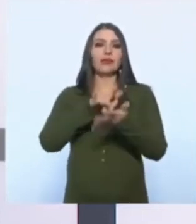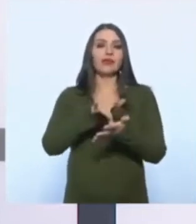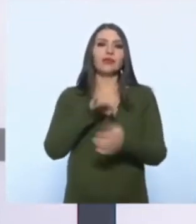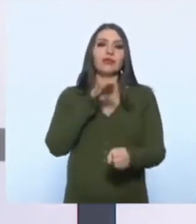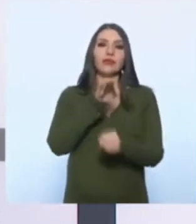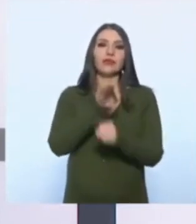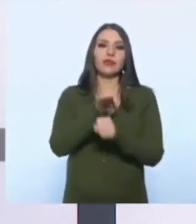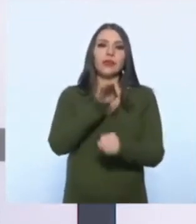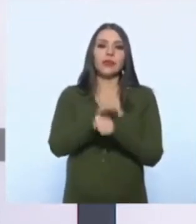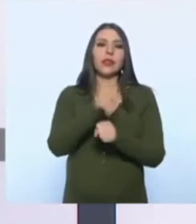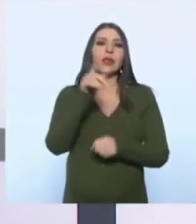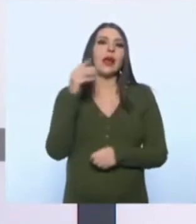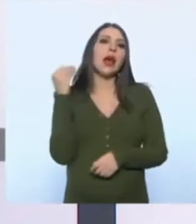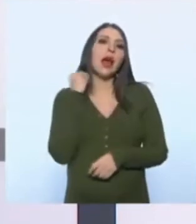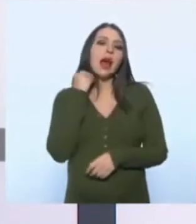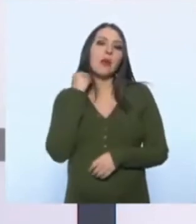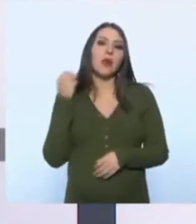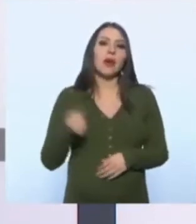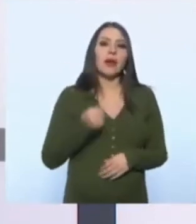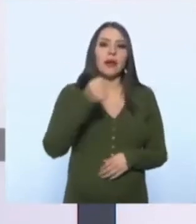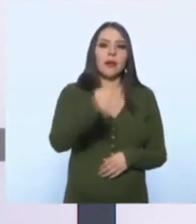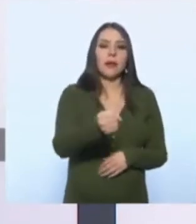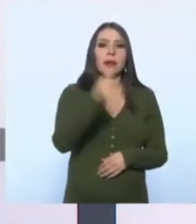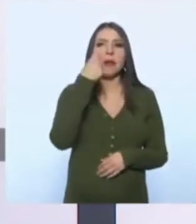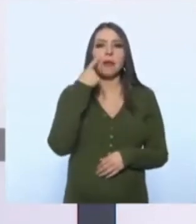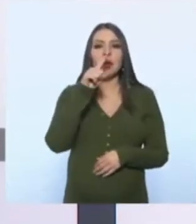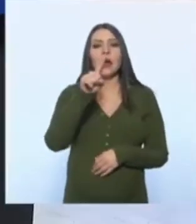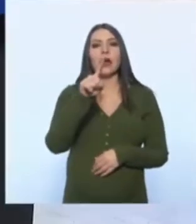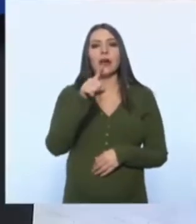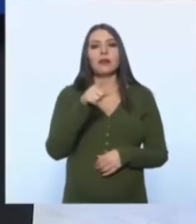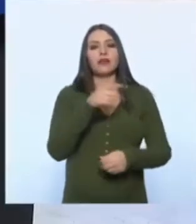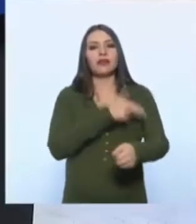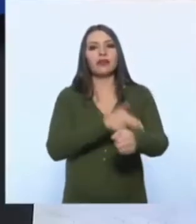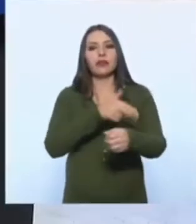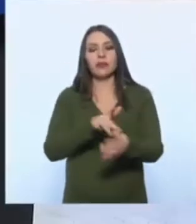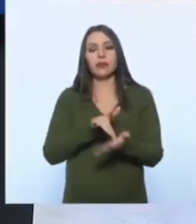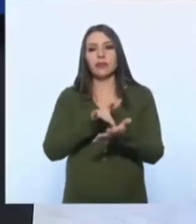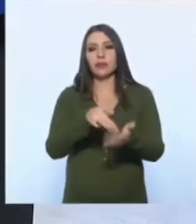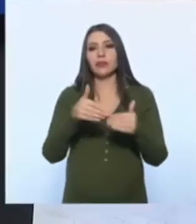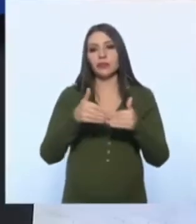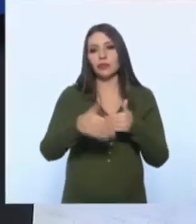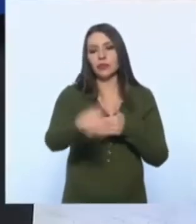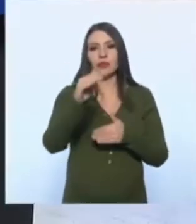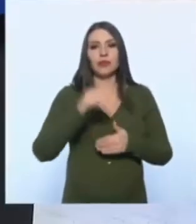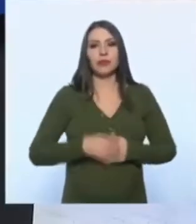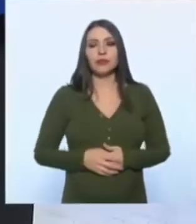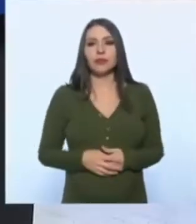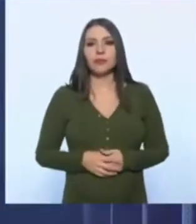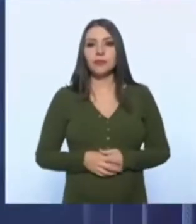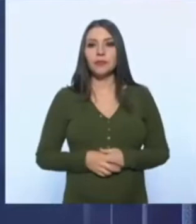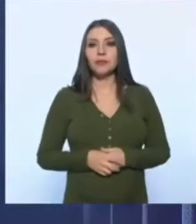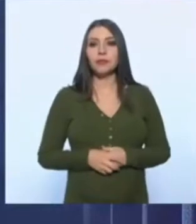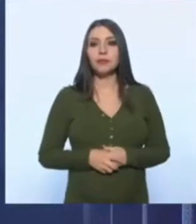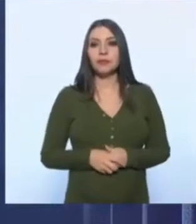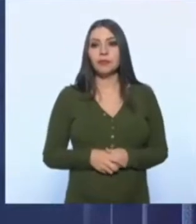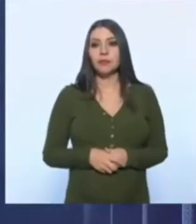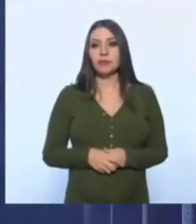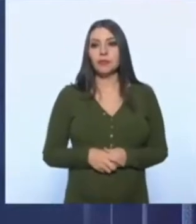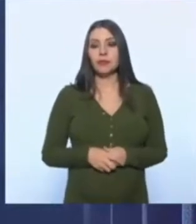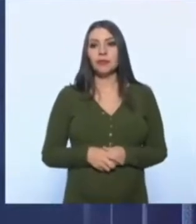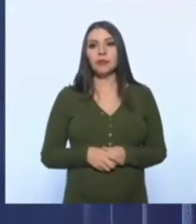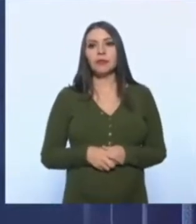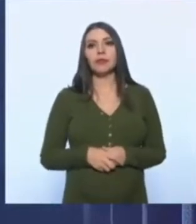la representación de un abogado que las acompañe en el proceso. ¿Y cuál va a ser este procedimiento para que ya abran